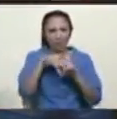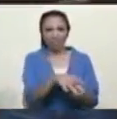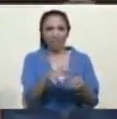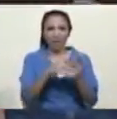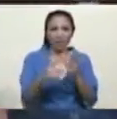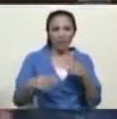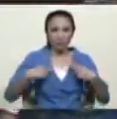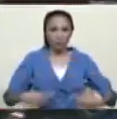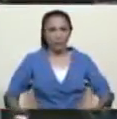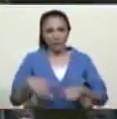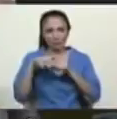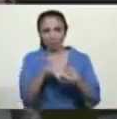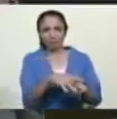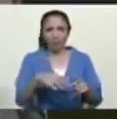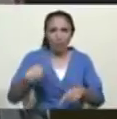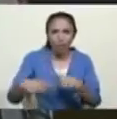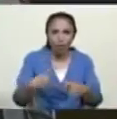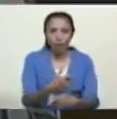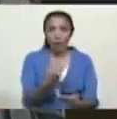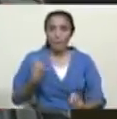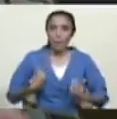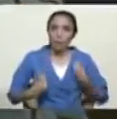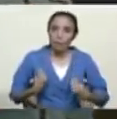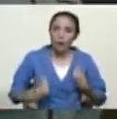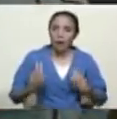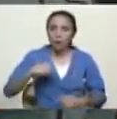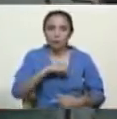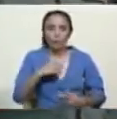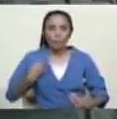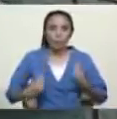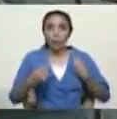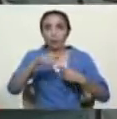días? Estamos preocupados porque el pueblo de